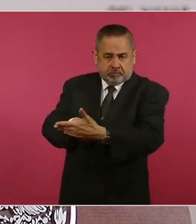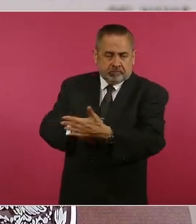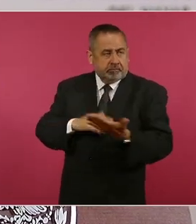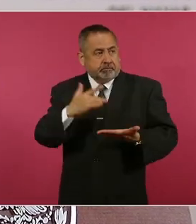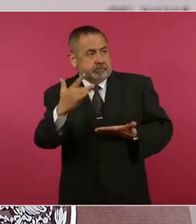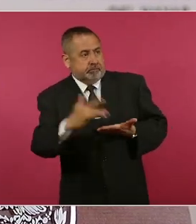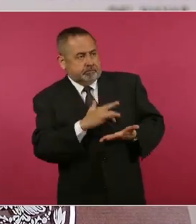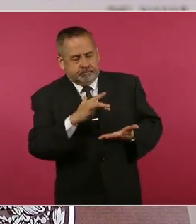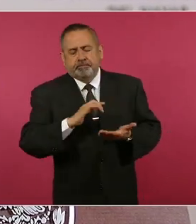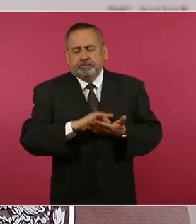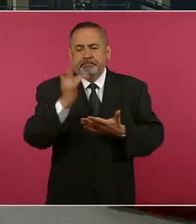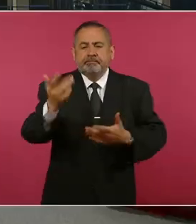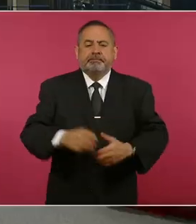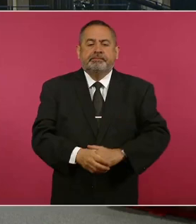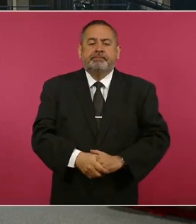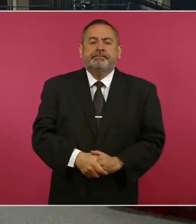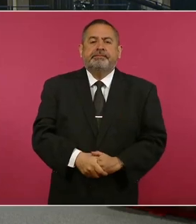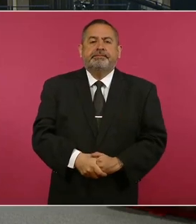¿no?